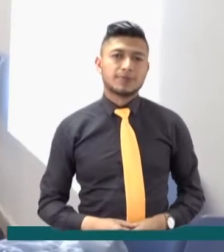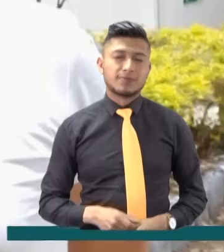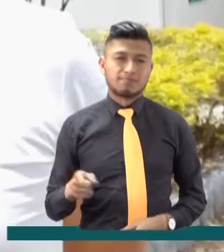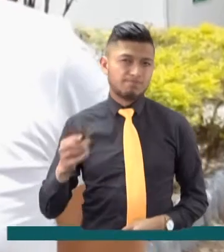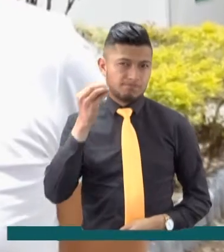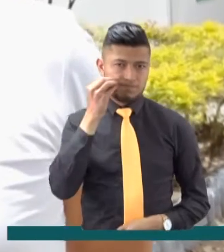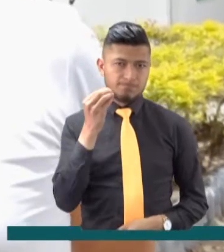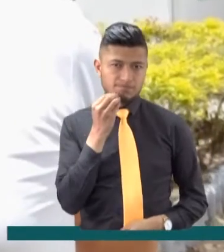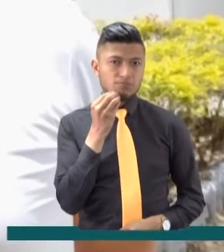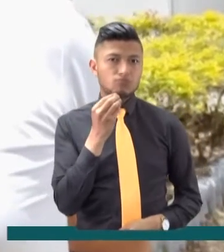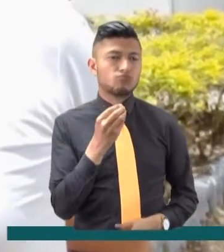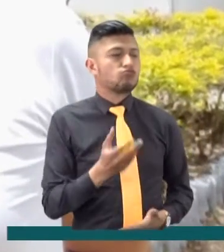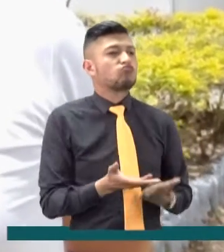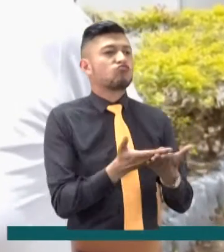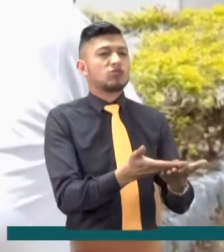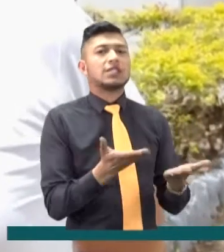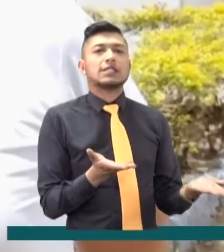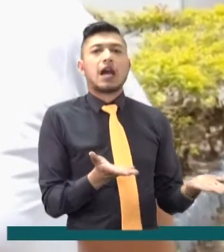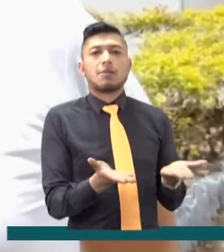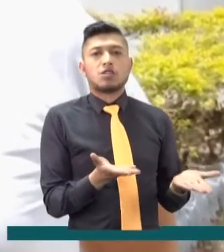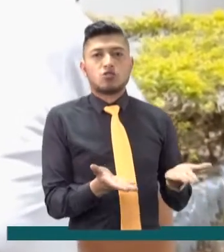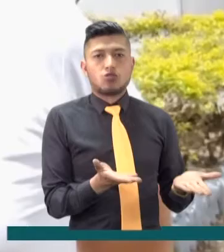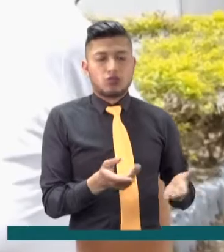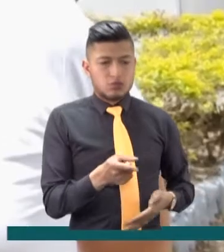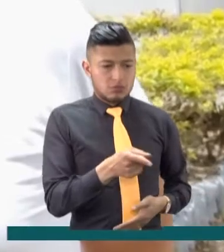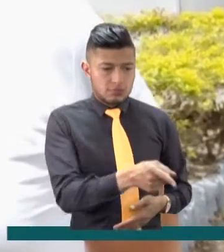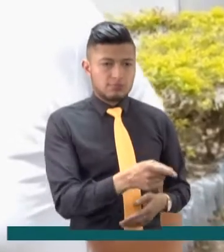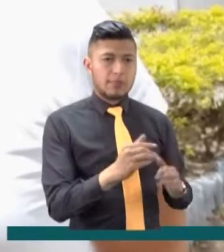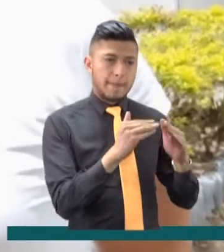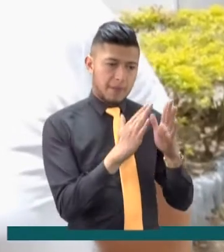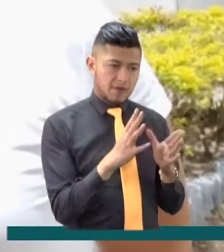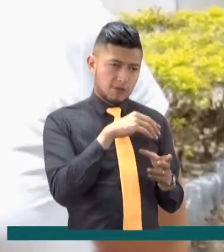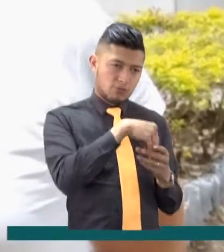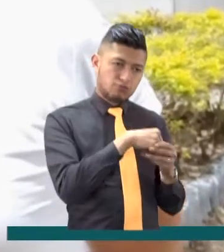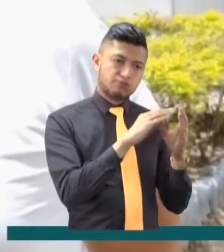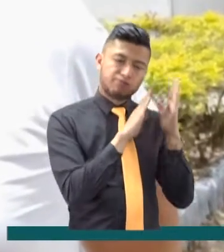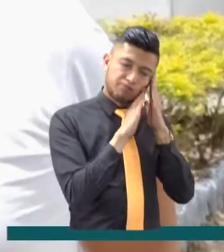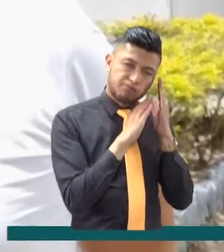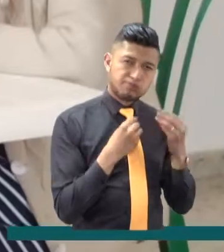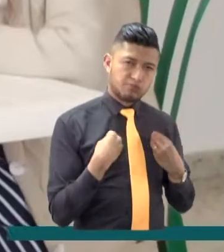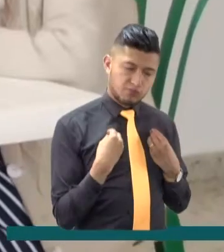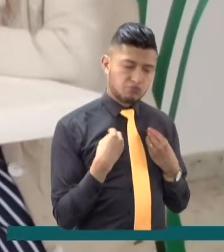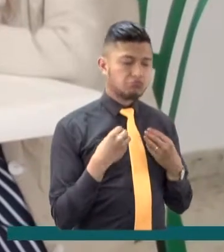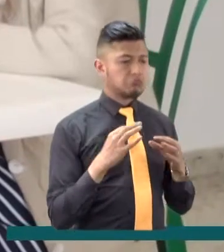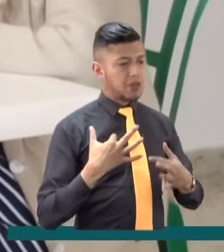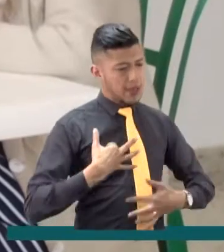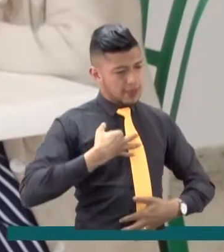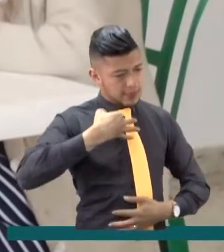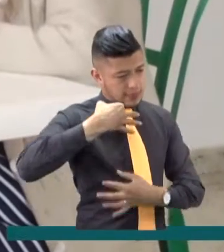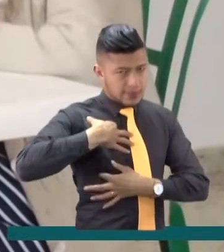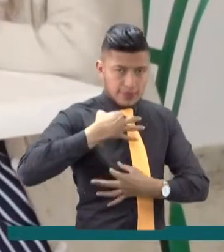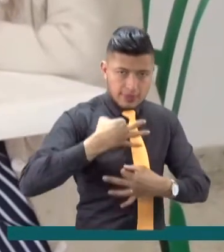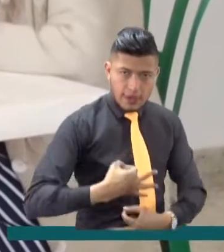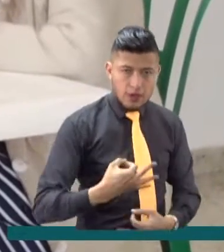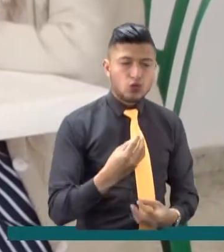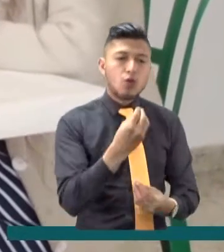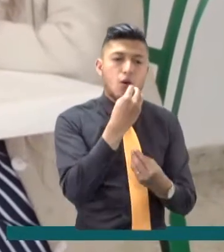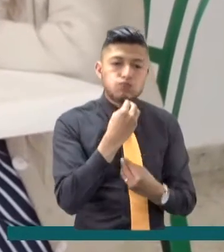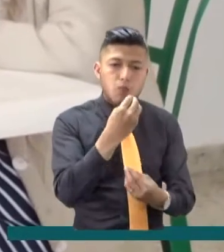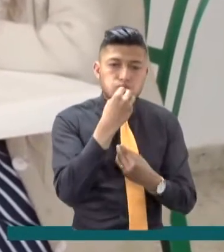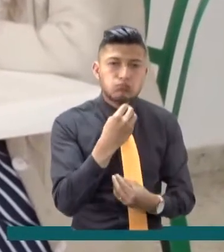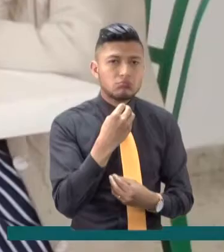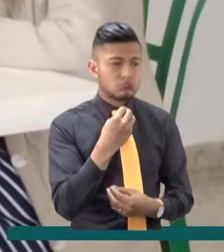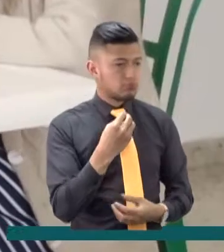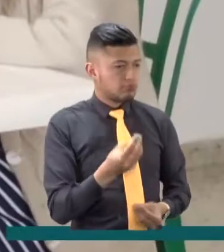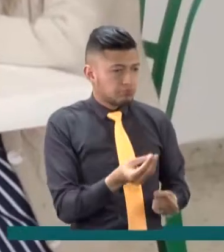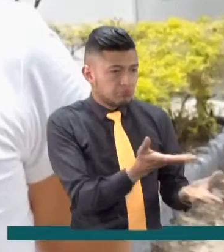abuelitos. El hogar les ofrece el servicio de vivienda, un techo digno, alimentación.